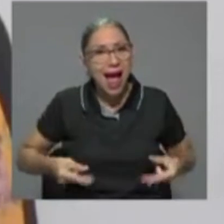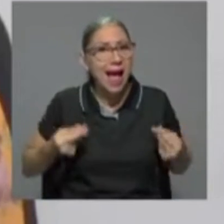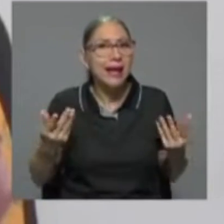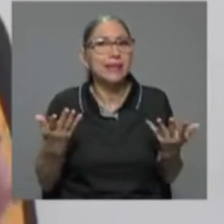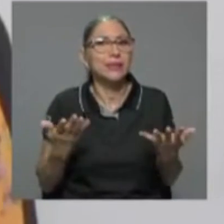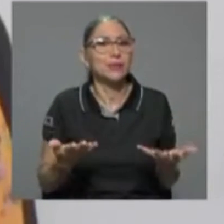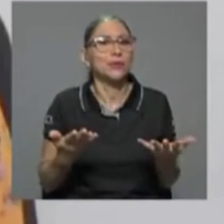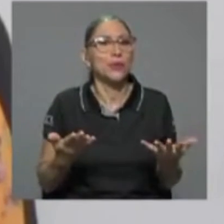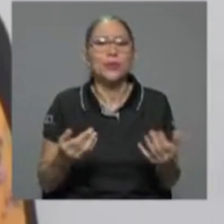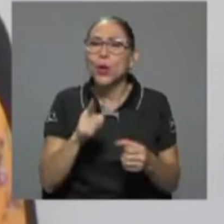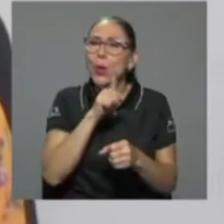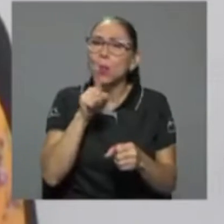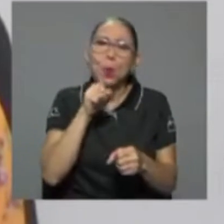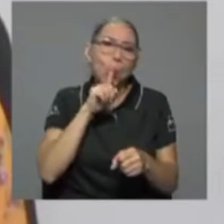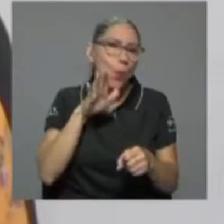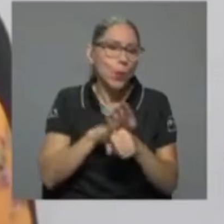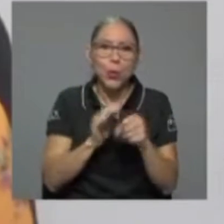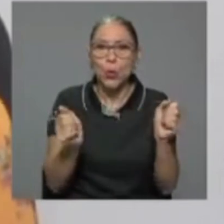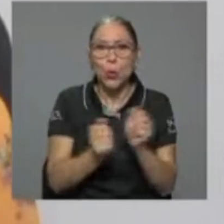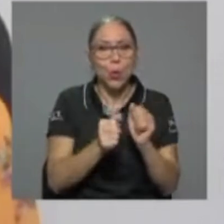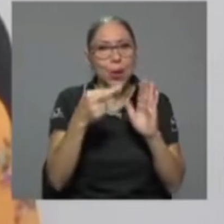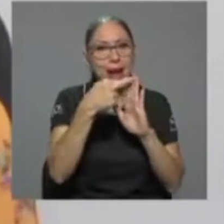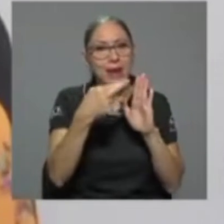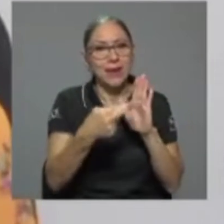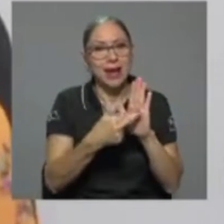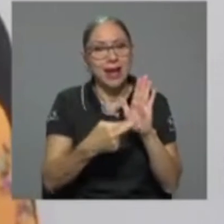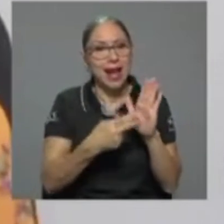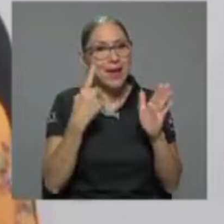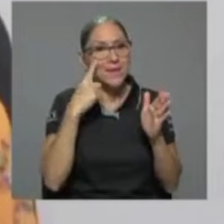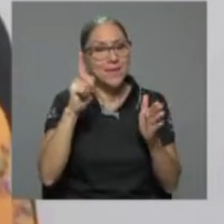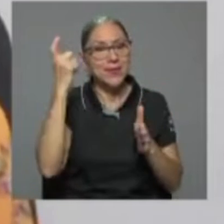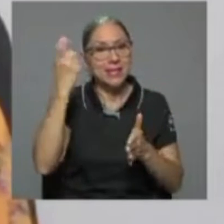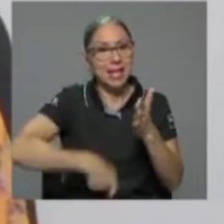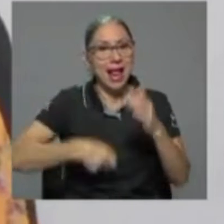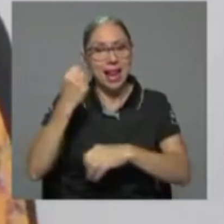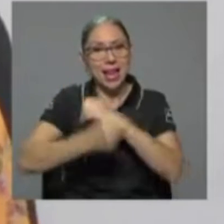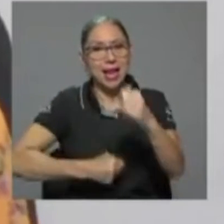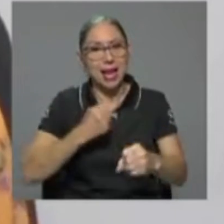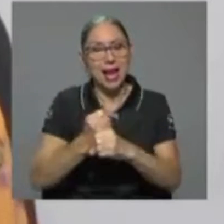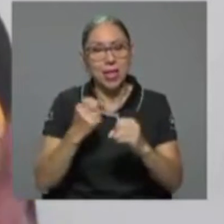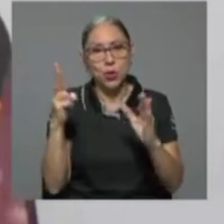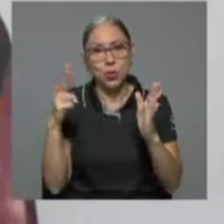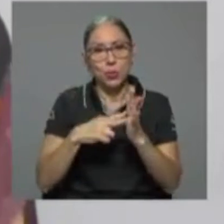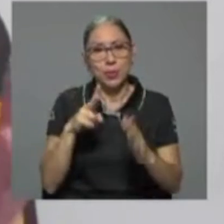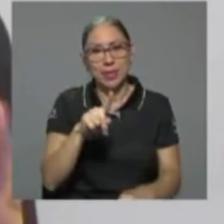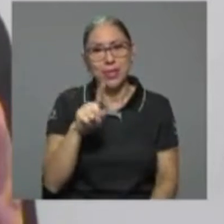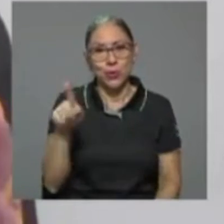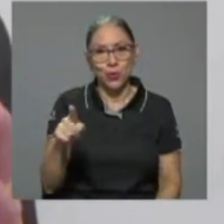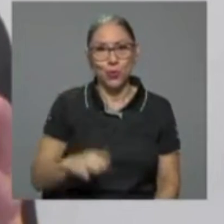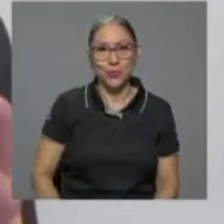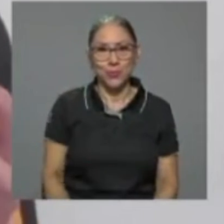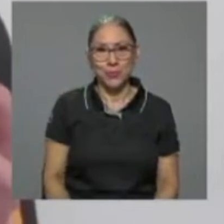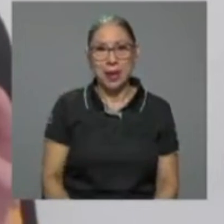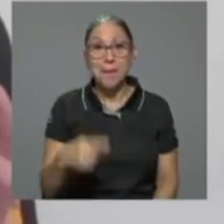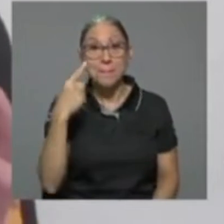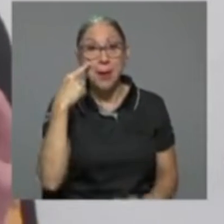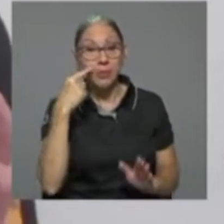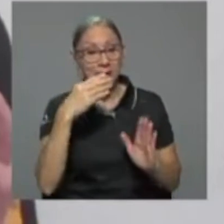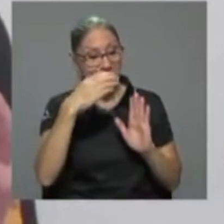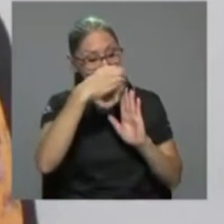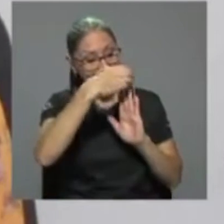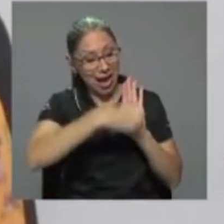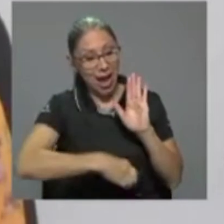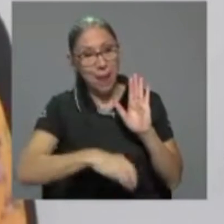ejemplo, no cumplió con la regla fiscal en el 2021. Vamos a ver, el título tercero